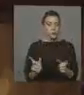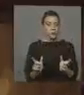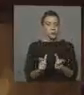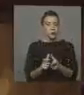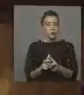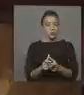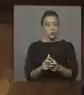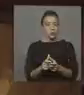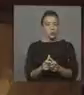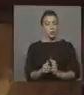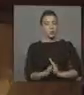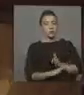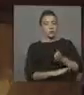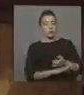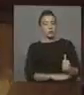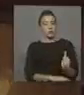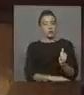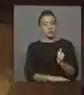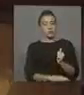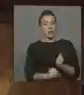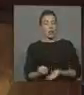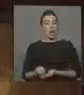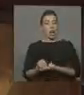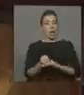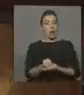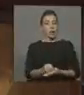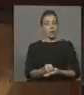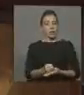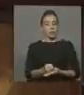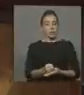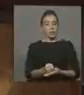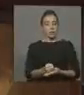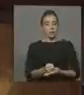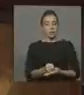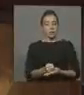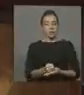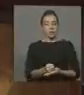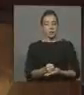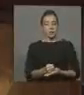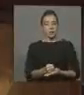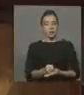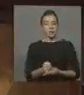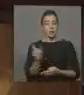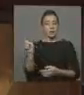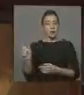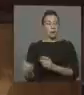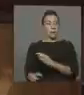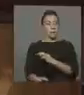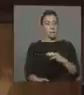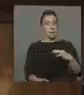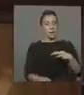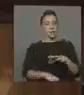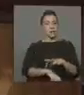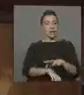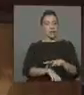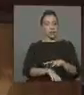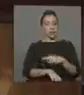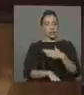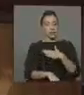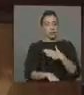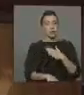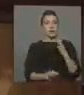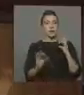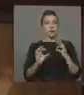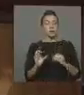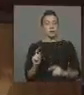Comisión contó con la colaboración de las distinguidas ministras de Salud,